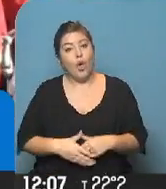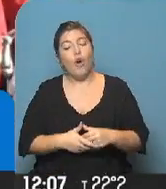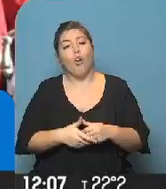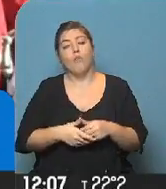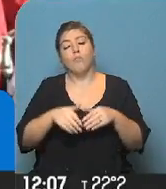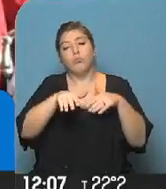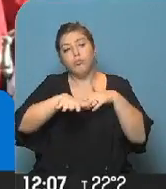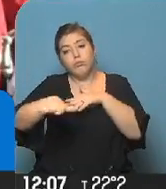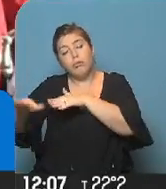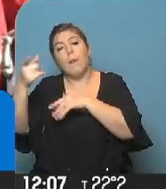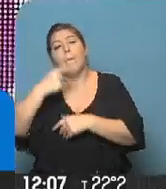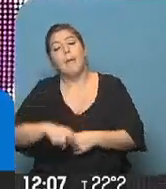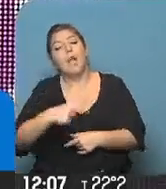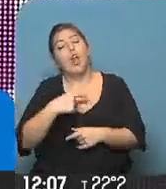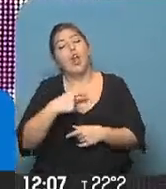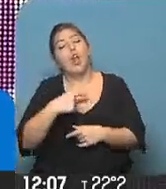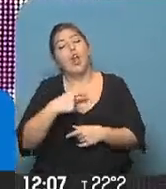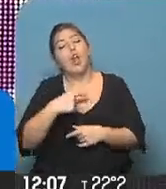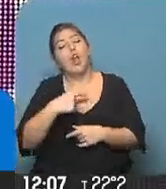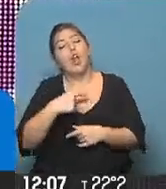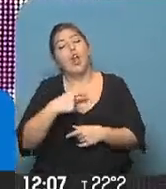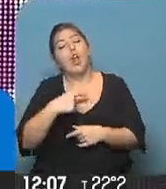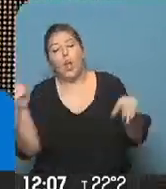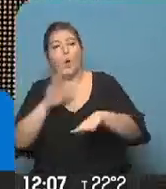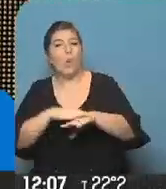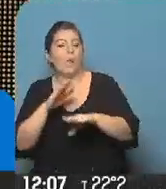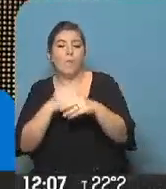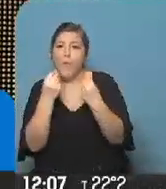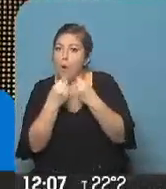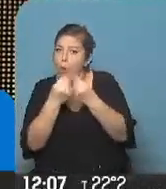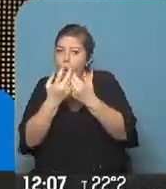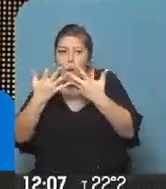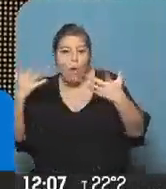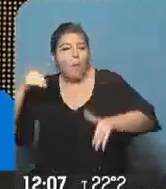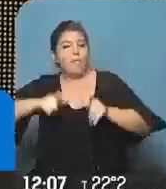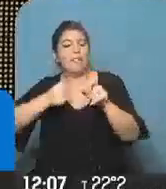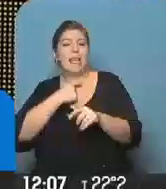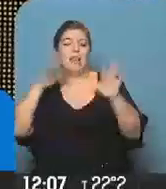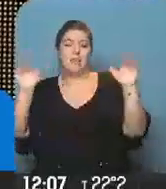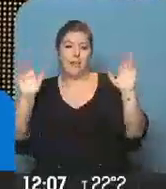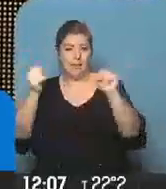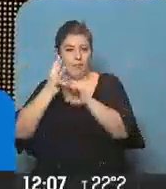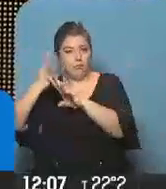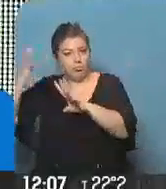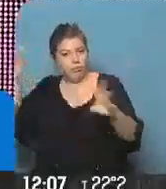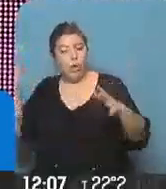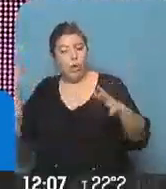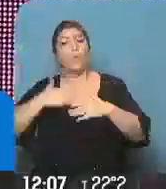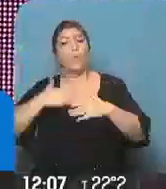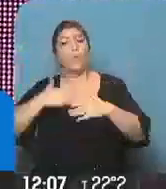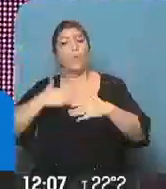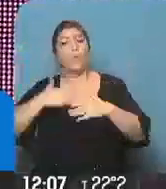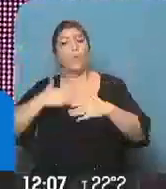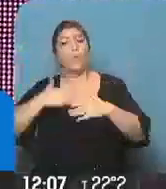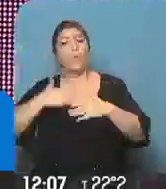fúnebre pero vibratorio fue extendido dada la cantidad de gente que quiere brindarle su último adiós el cuerpo del dirigente peronista